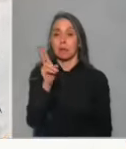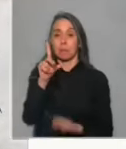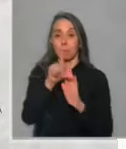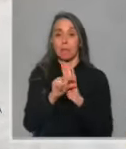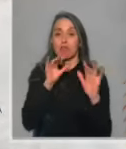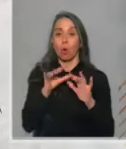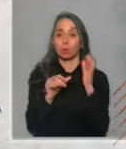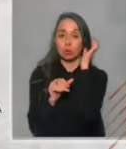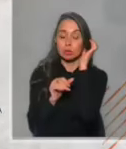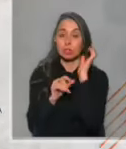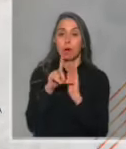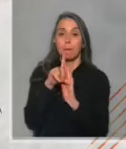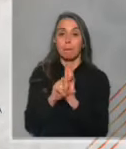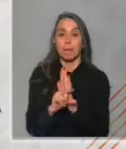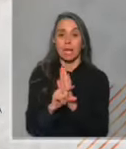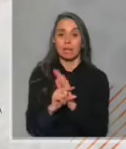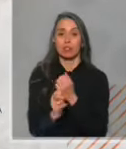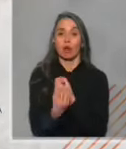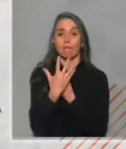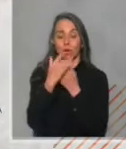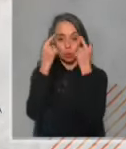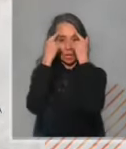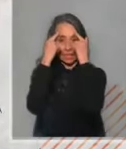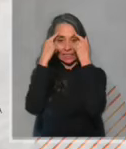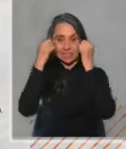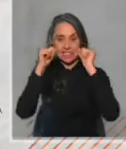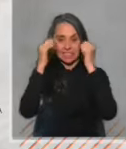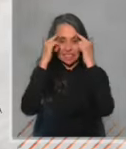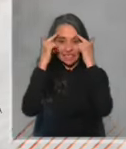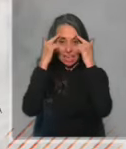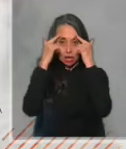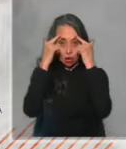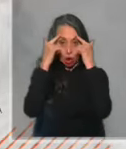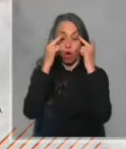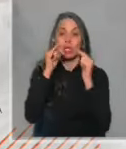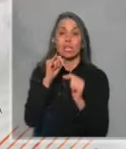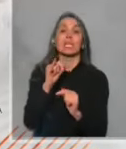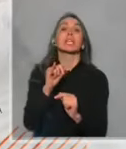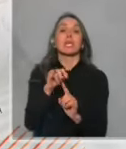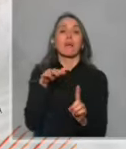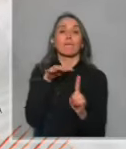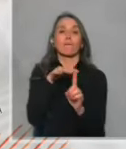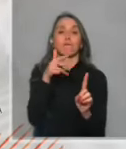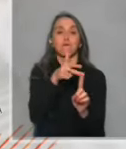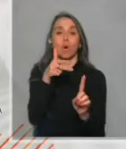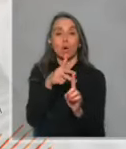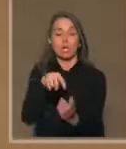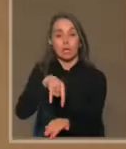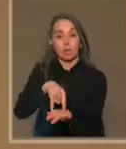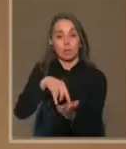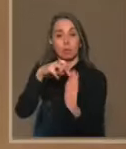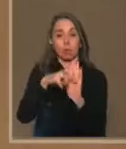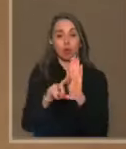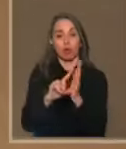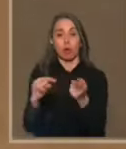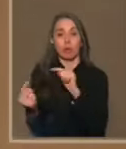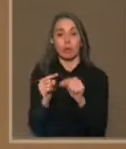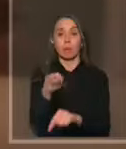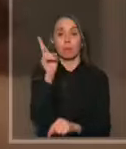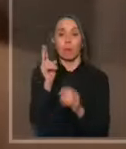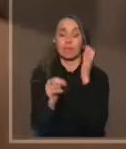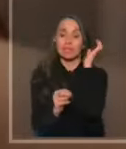celulares disminuye los efectos psicológicos y el bullying. En el Congreso Nacional se discute un proyecto de ley que prohíbe los